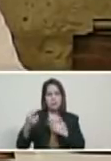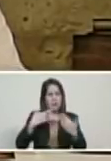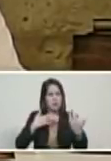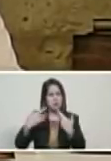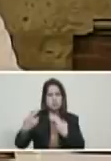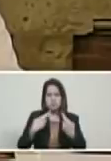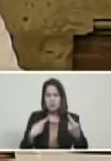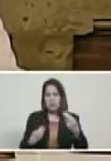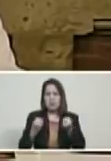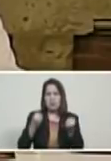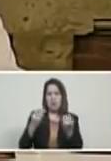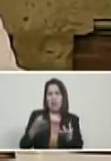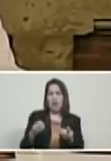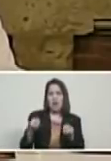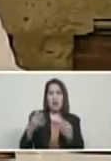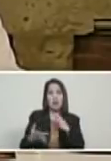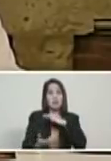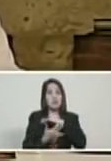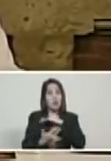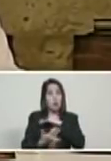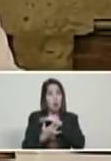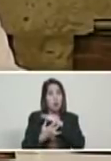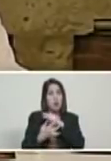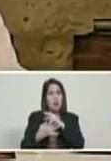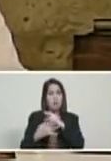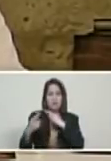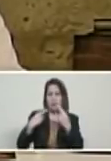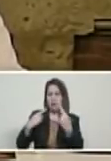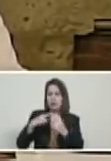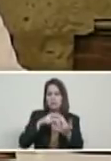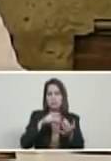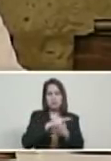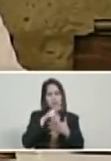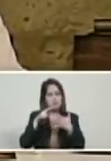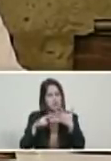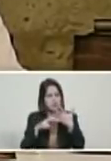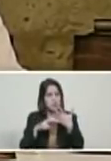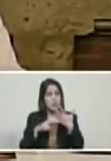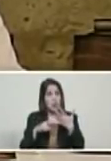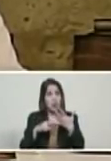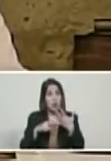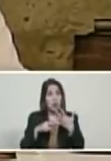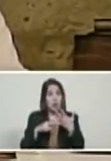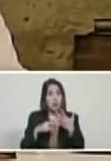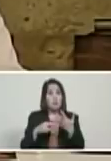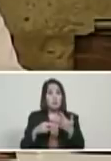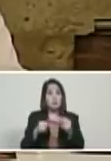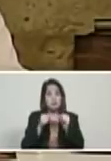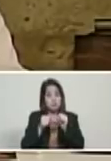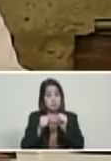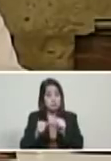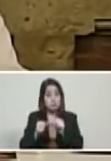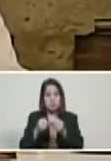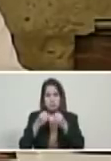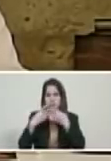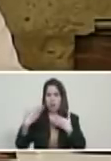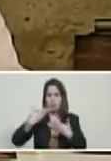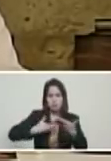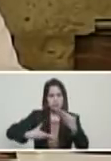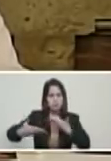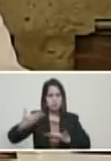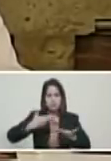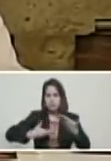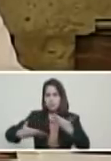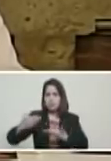tecnología, de técnica, dotándolos de recursos y estableciendo una relación sana, sana, pero